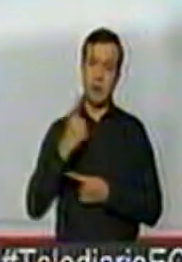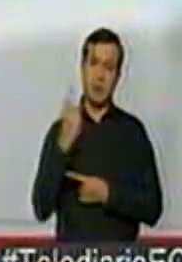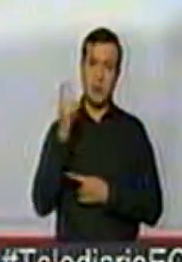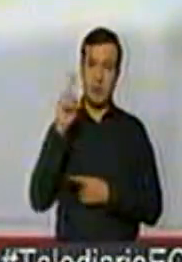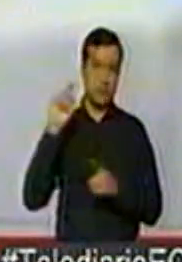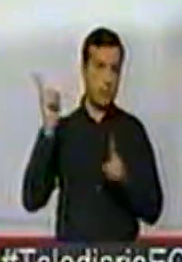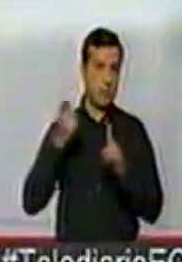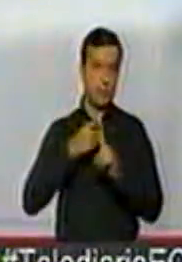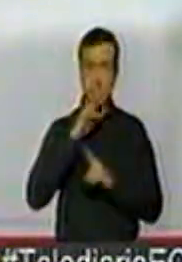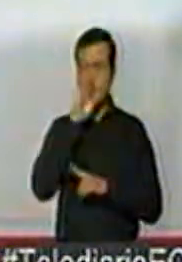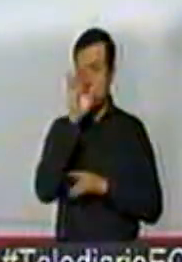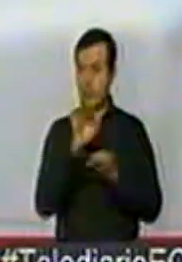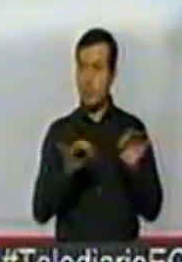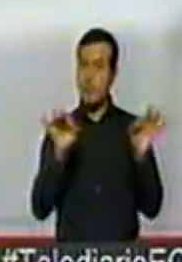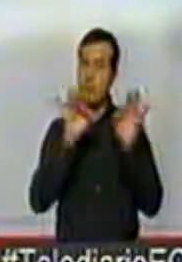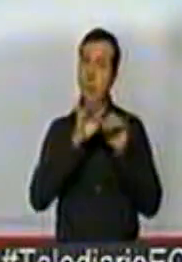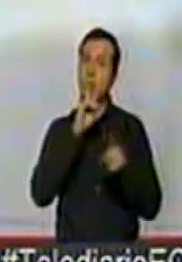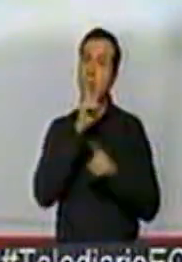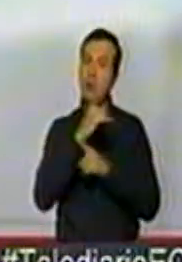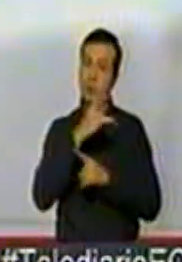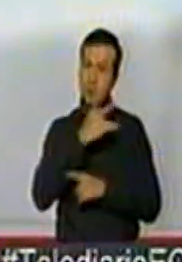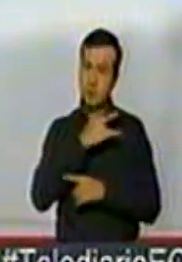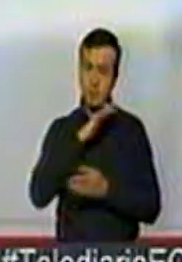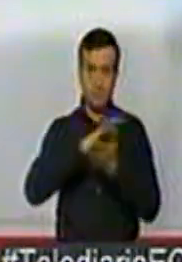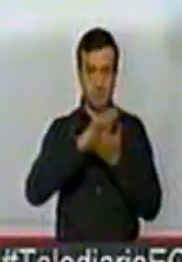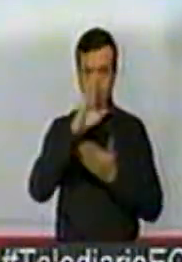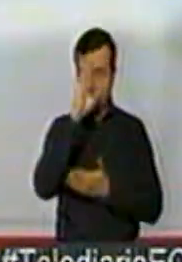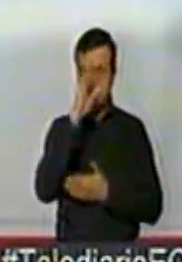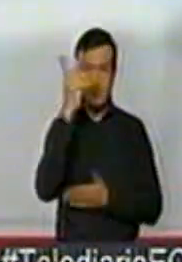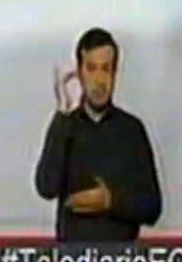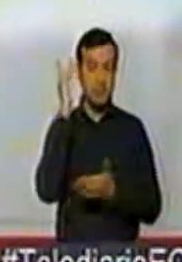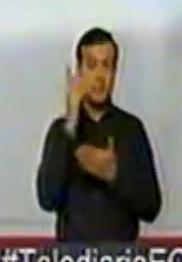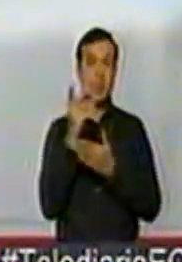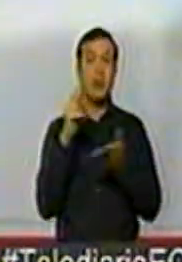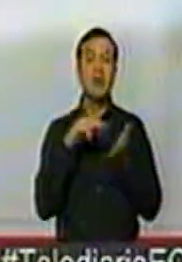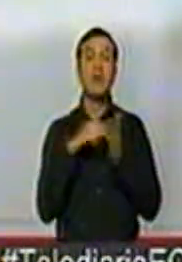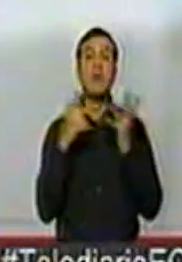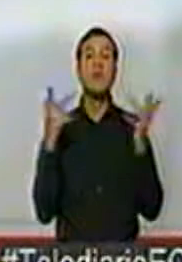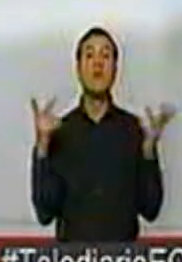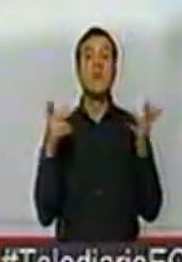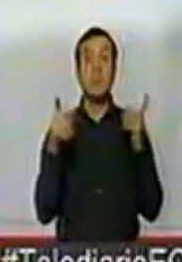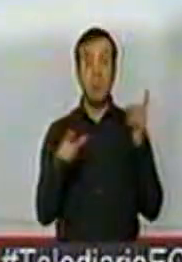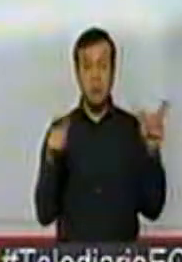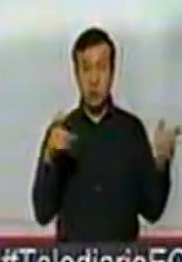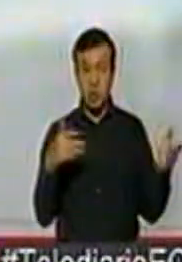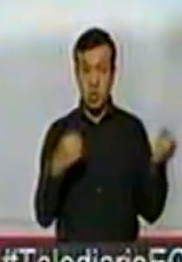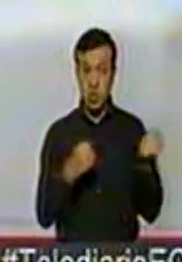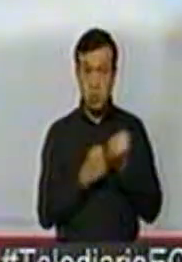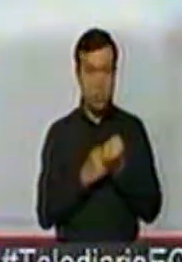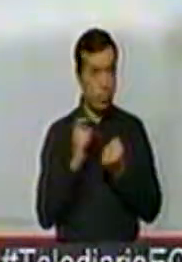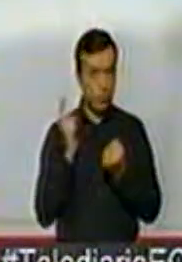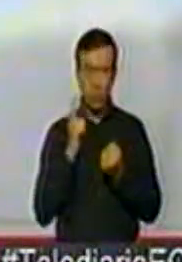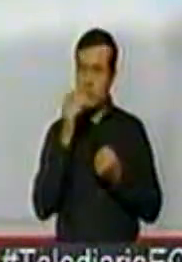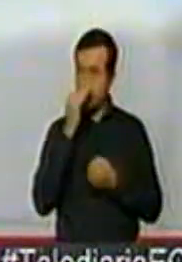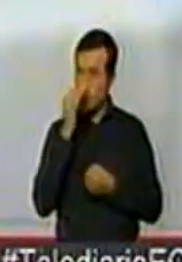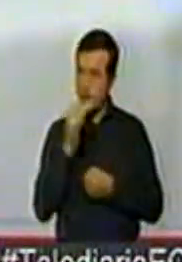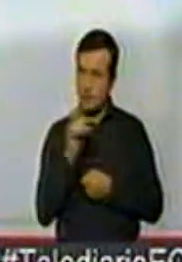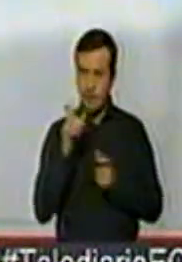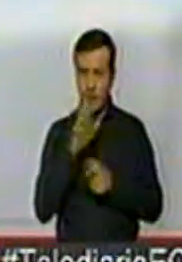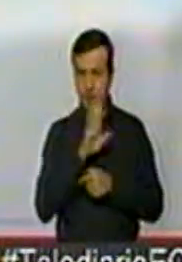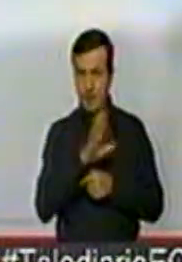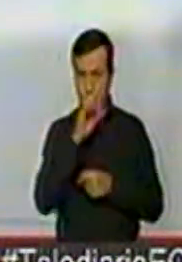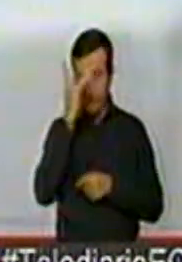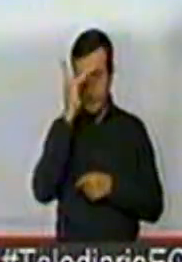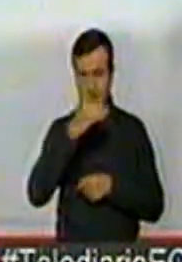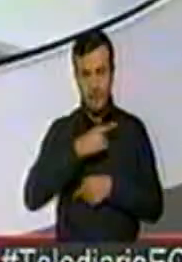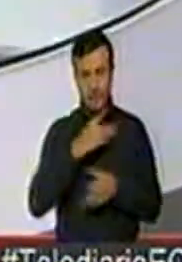primar siempre es la verdad y la transparencia. Aquí, como lo he dicho antes, no se trata de defender a las personas, sino defender los principios y las decisiones